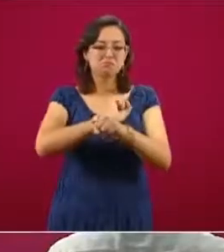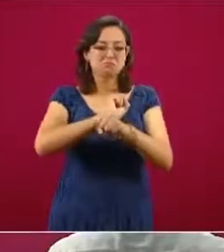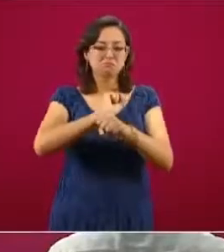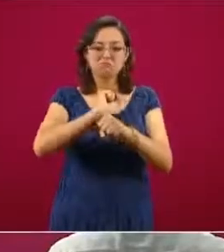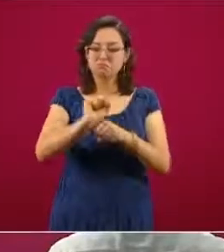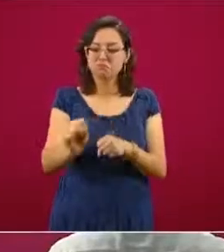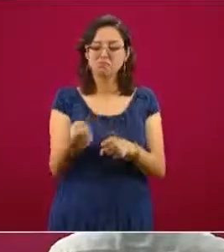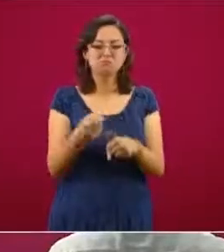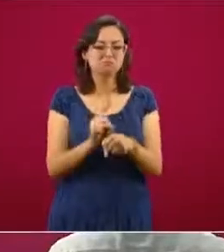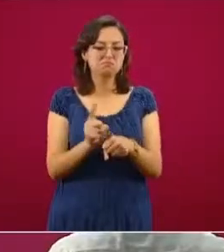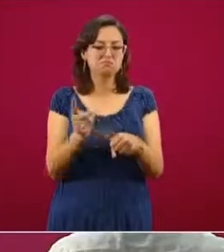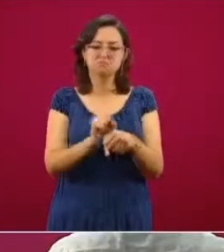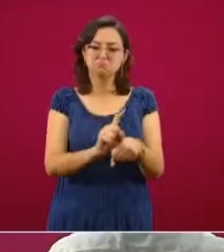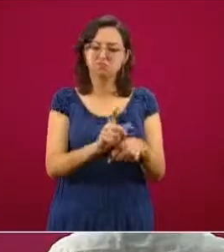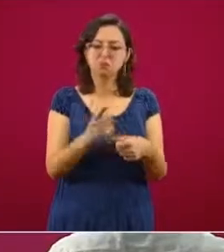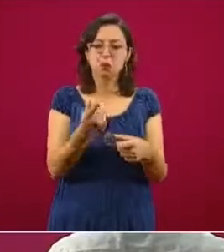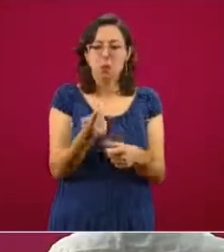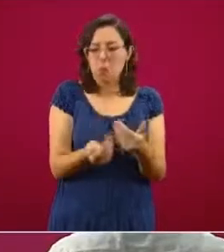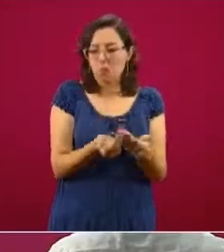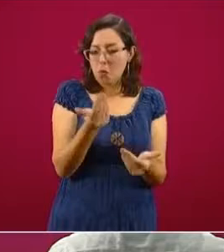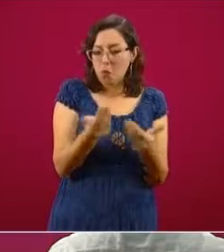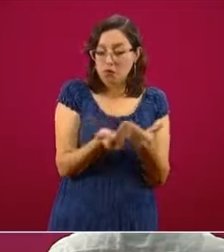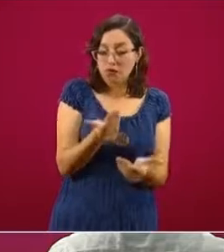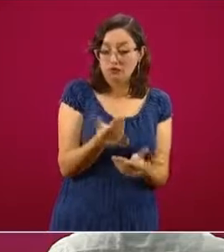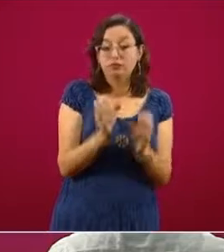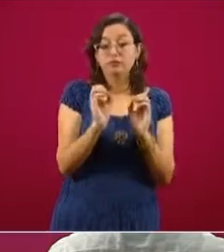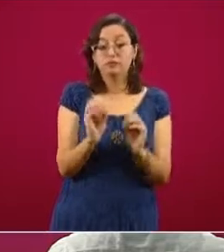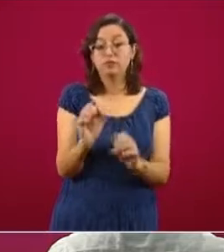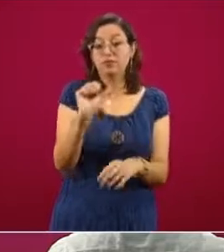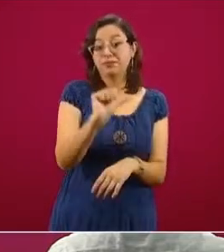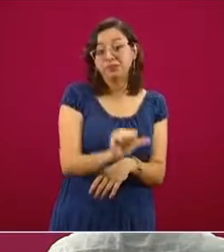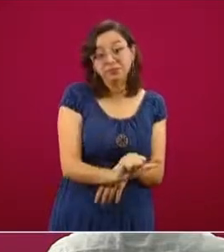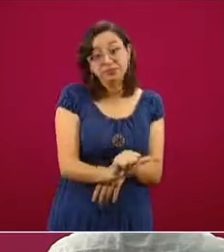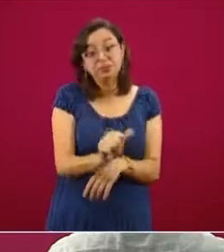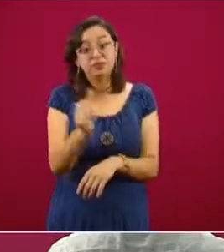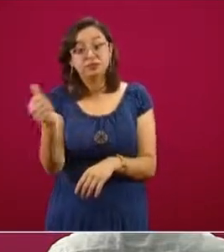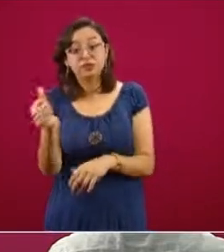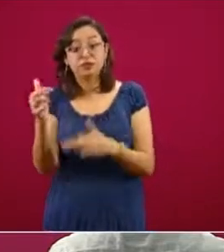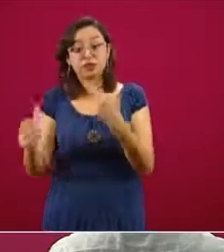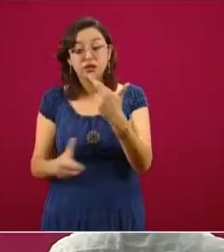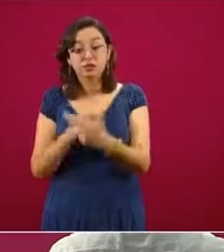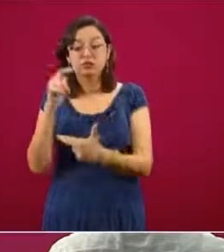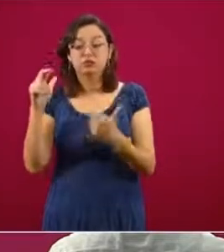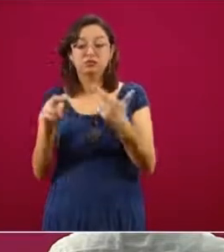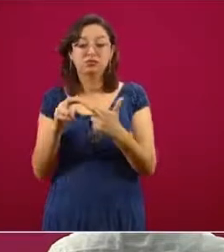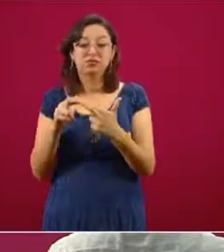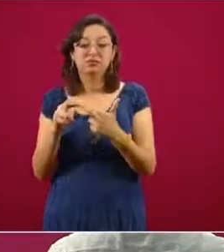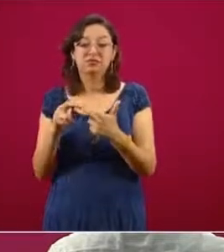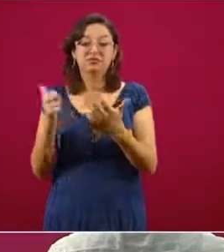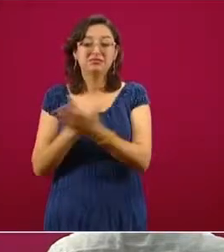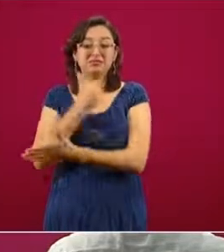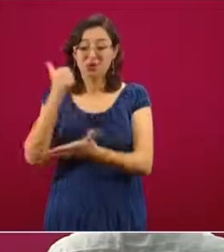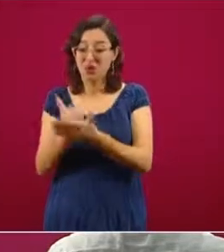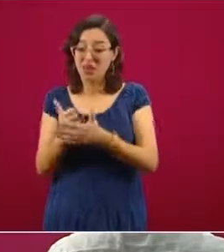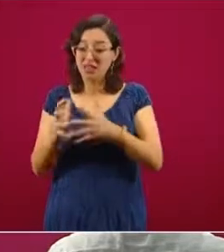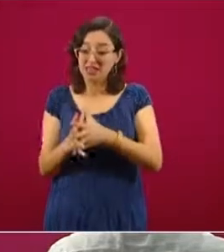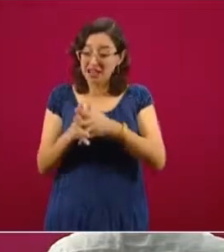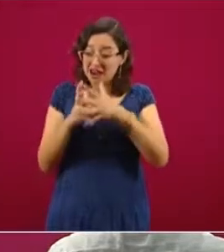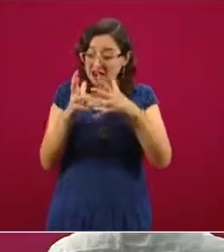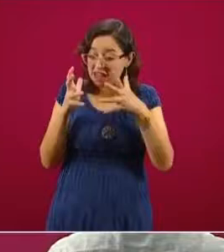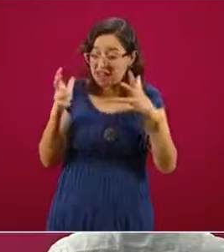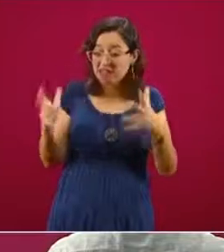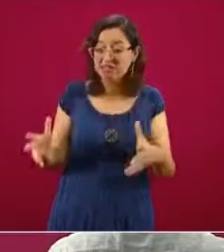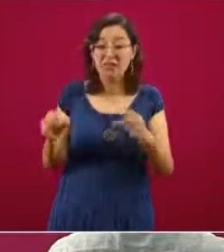casos diarios, o bien zonas en donde, siendo urbes muy grandes, siendo ciudades grandes,